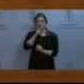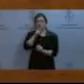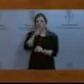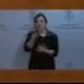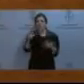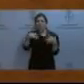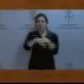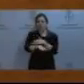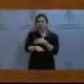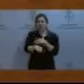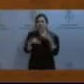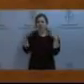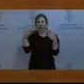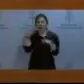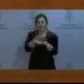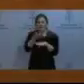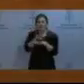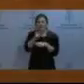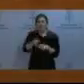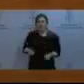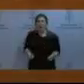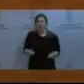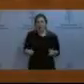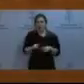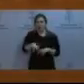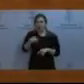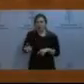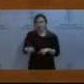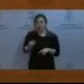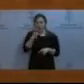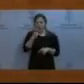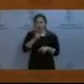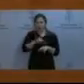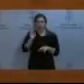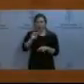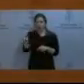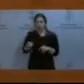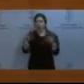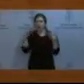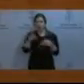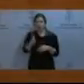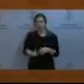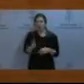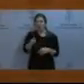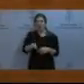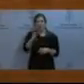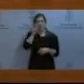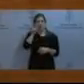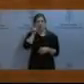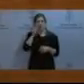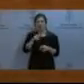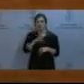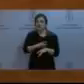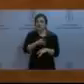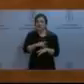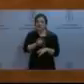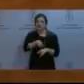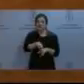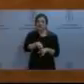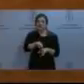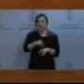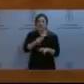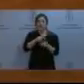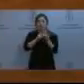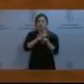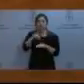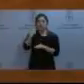de la asistencia y costes añadidos, odontología, salud mental, unidad de fisioterapia de apoyo a atención primaria e inspección médica. También están situados fuera del hospital